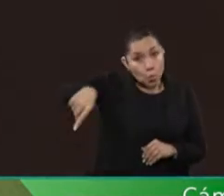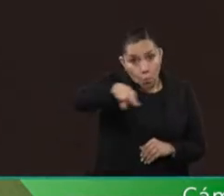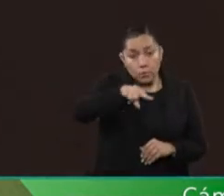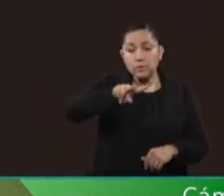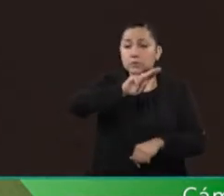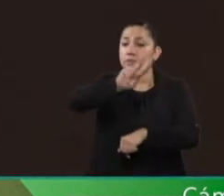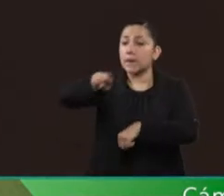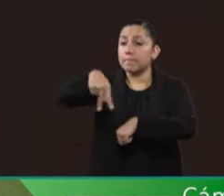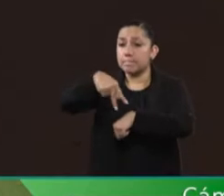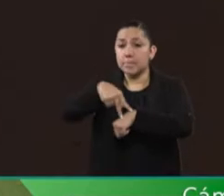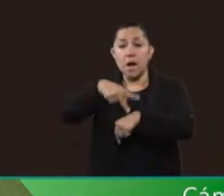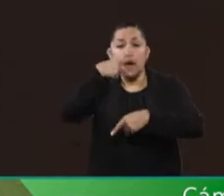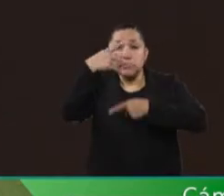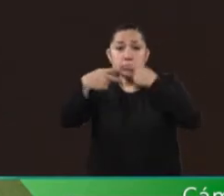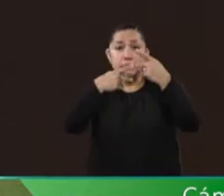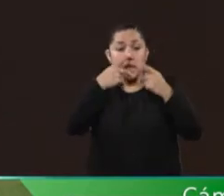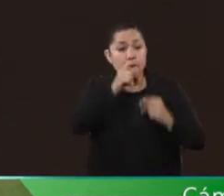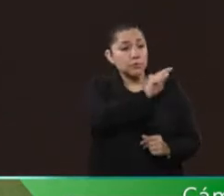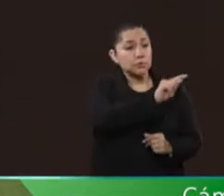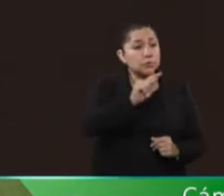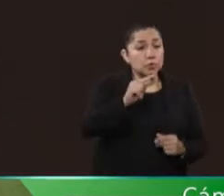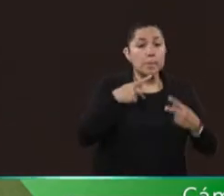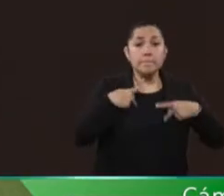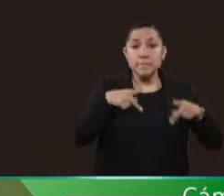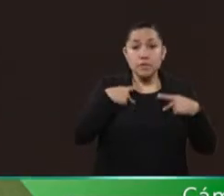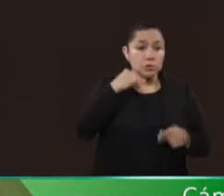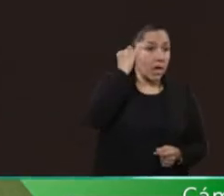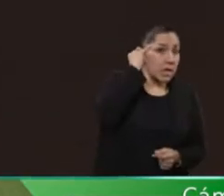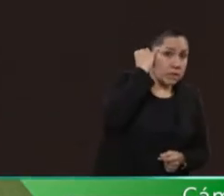desplazamientos de indígenas